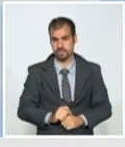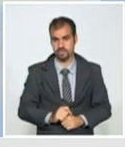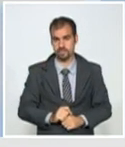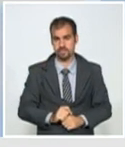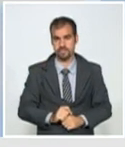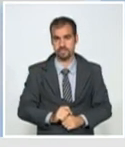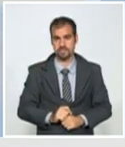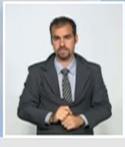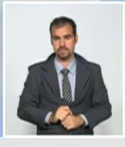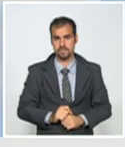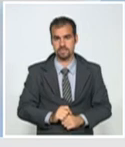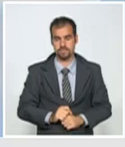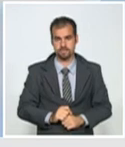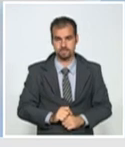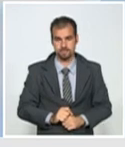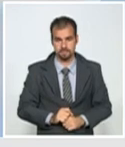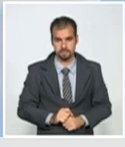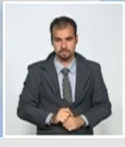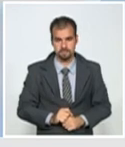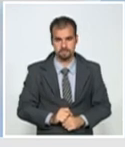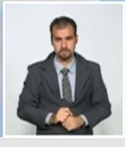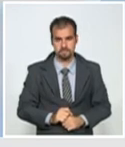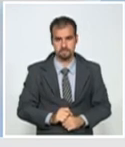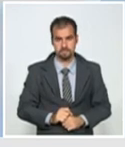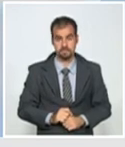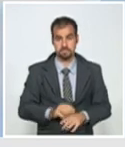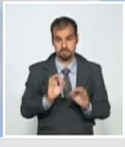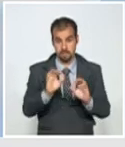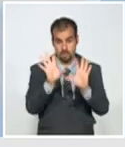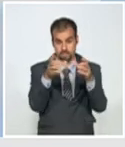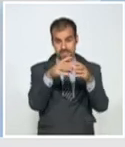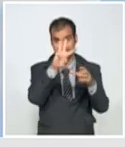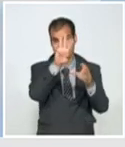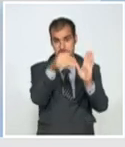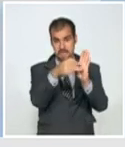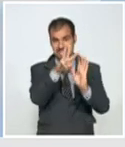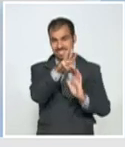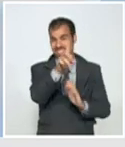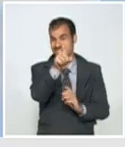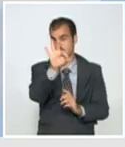en el día de hoy. De estos 3.318,